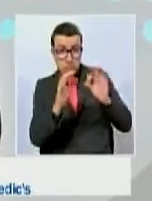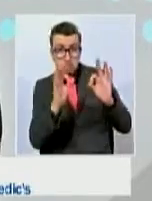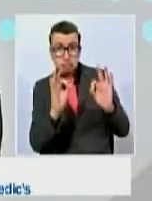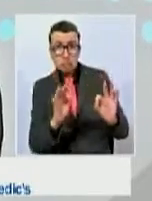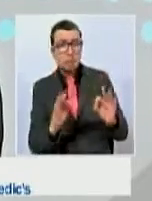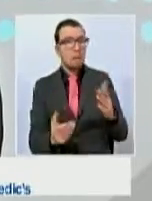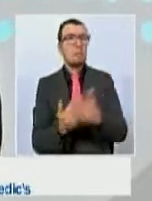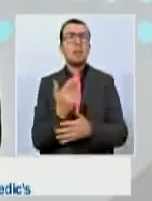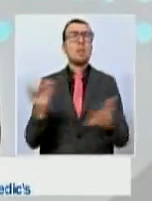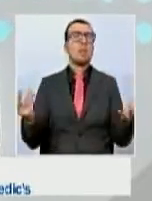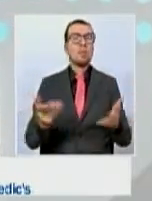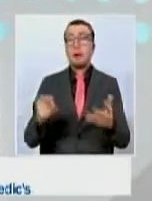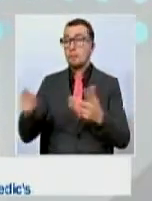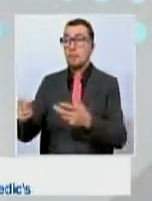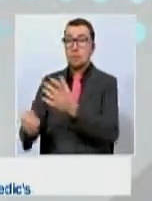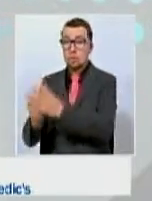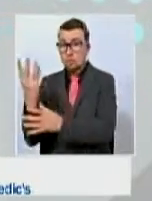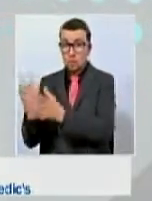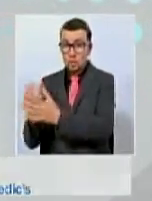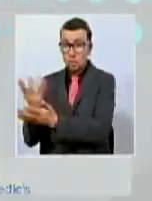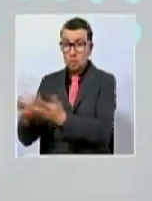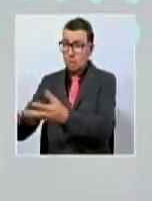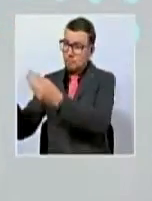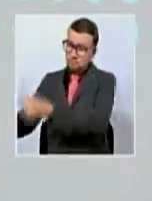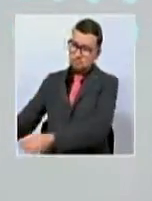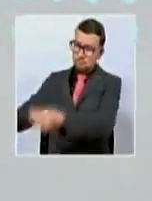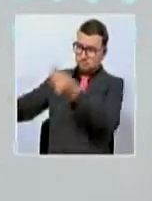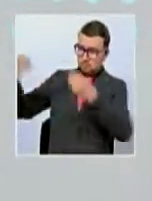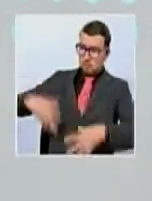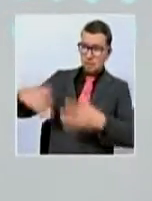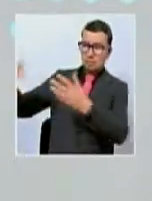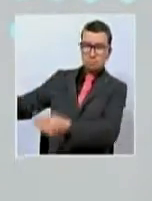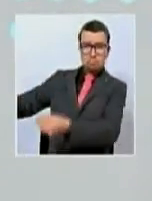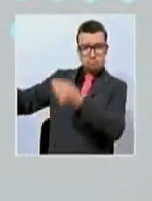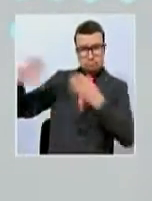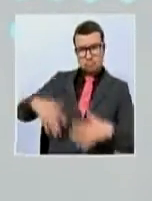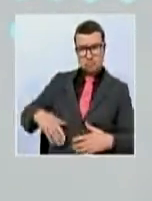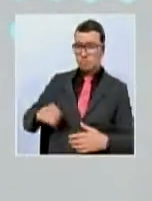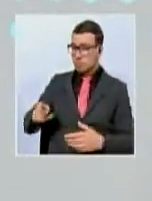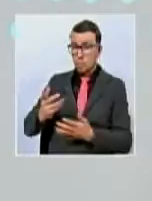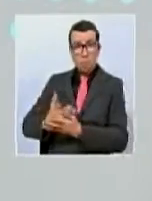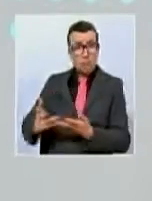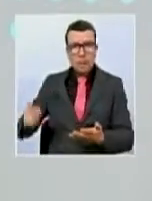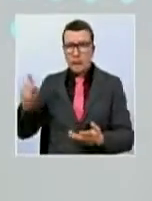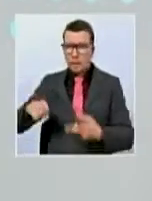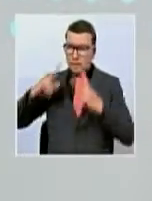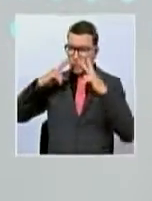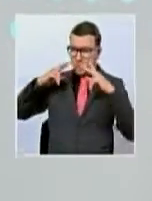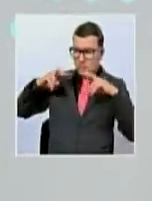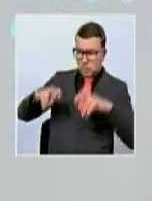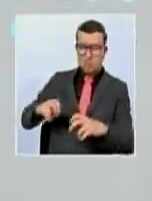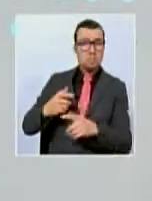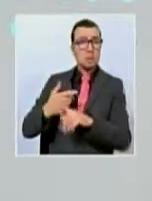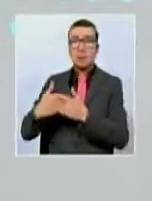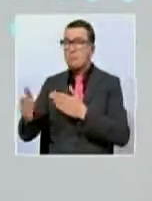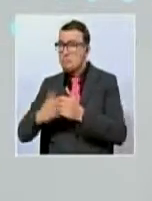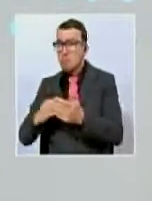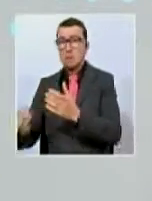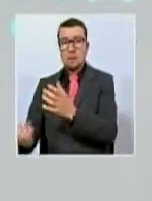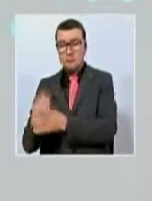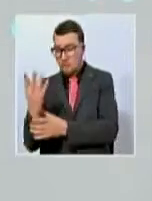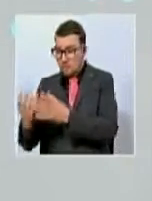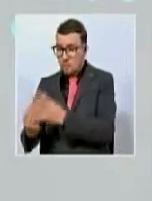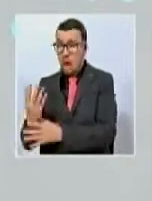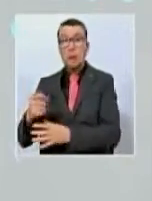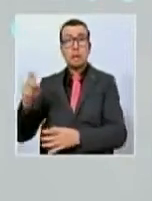desde la recepción de las materias primas. Todas las materias primas deben ser analizadas. No importa, como decía Viviana, que sean plantas, no.